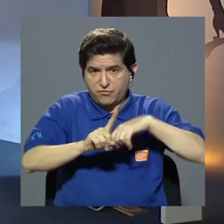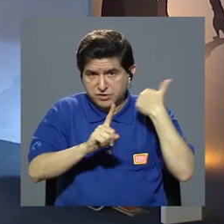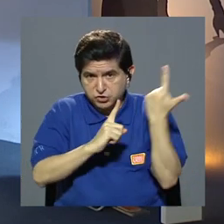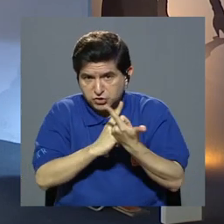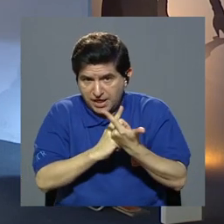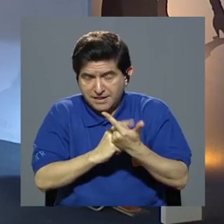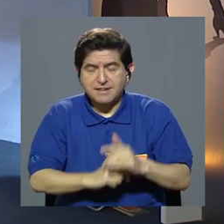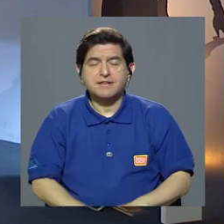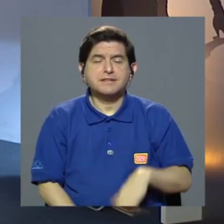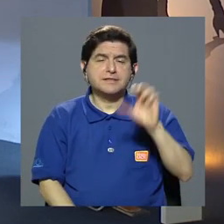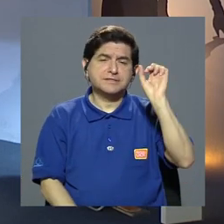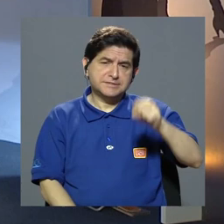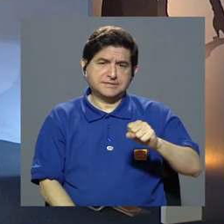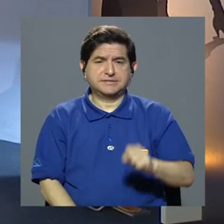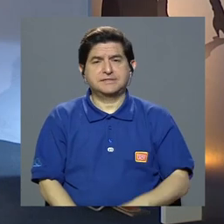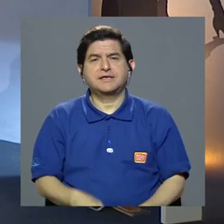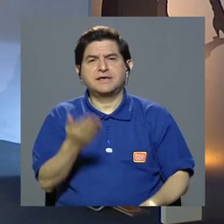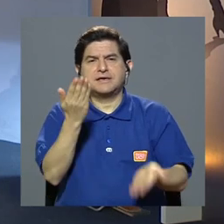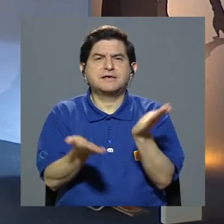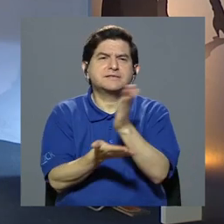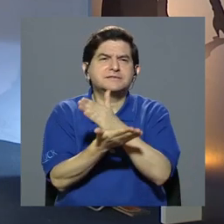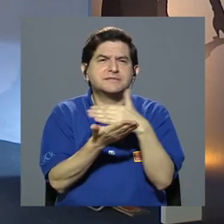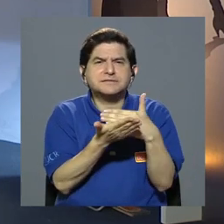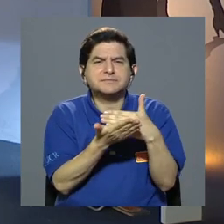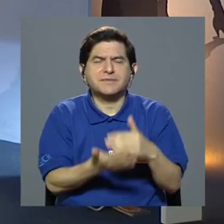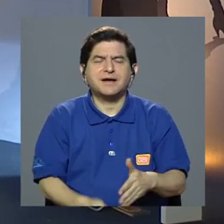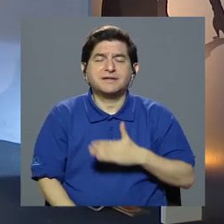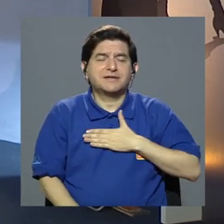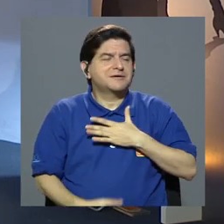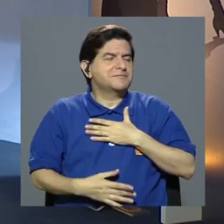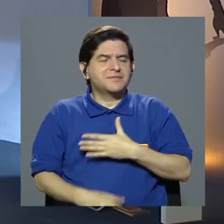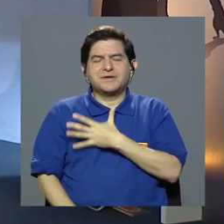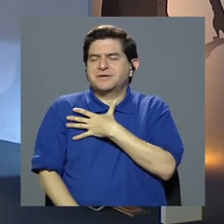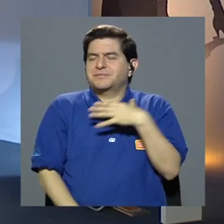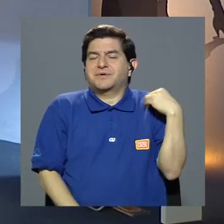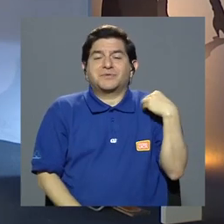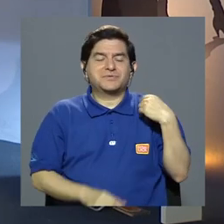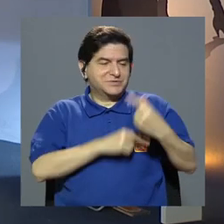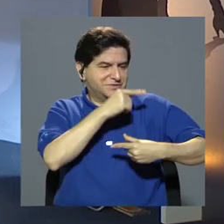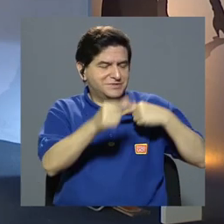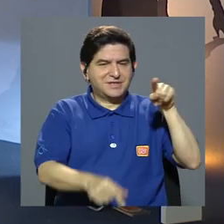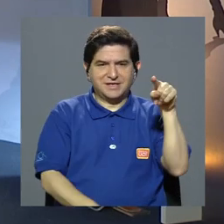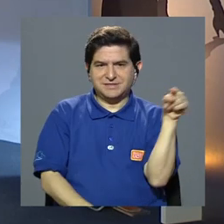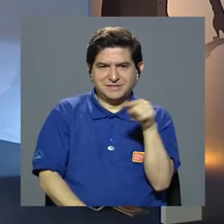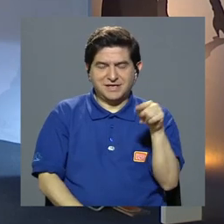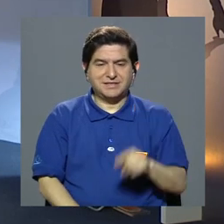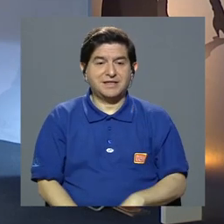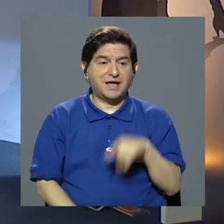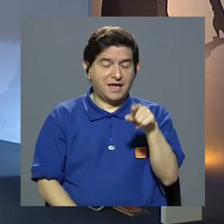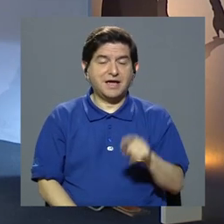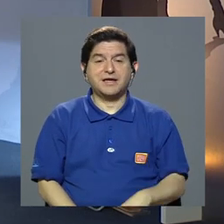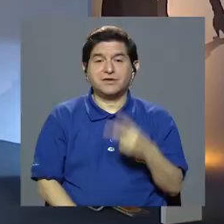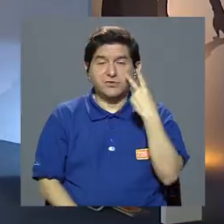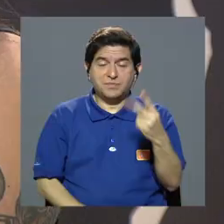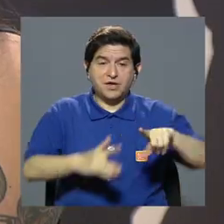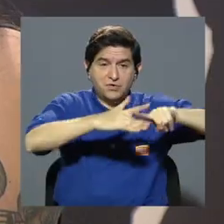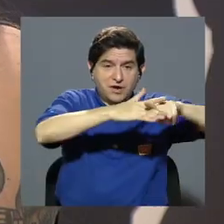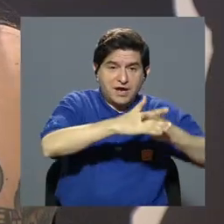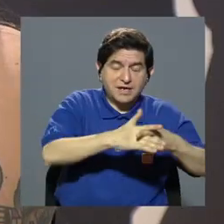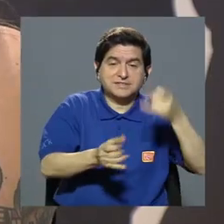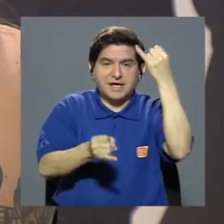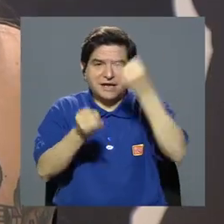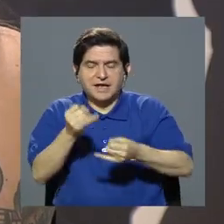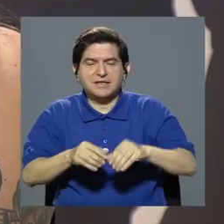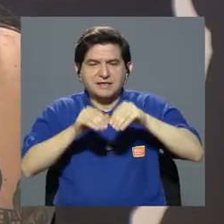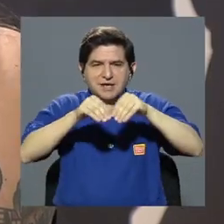sí o sea eso puede ser parte a mí algo que me fascina de la generación z es que han visto nacer y morir red es verdad